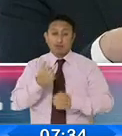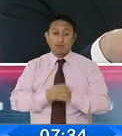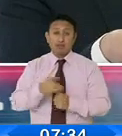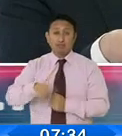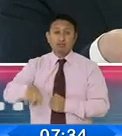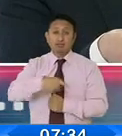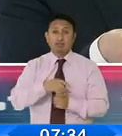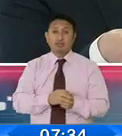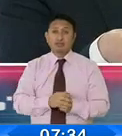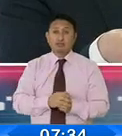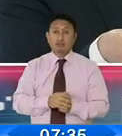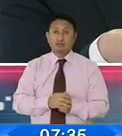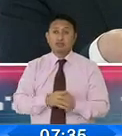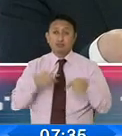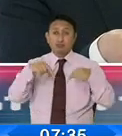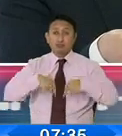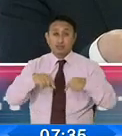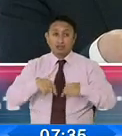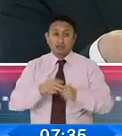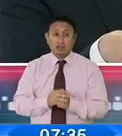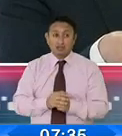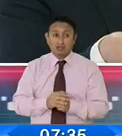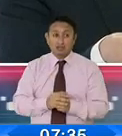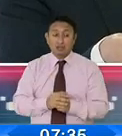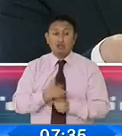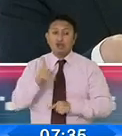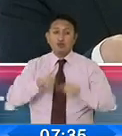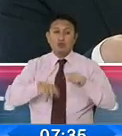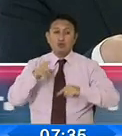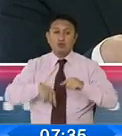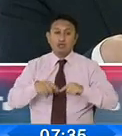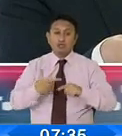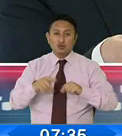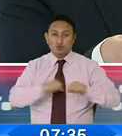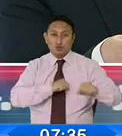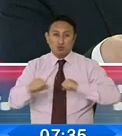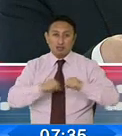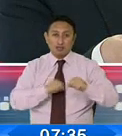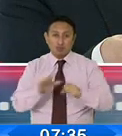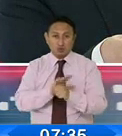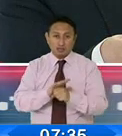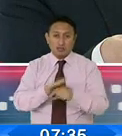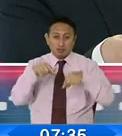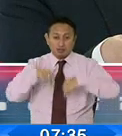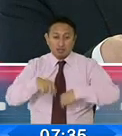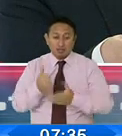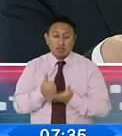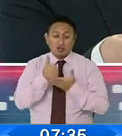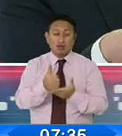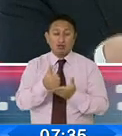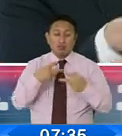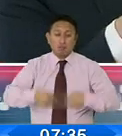problemas que no estamos teniendo la capacidad operativa suficiente para salvar vidas.